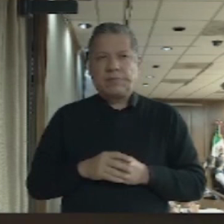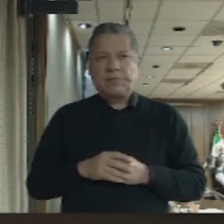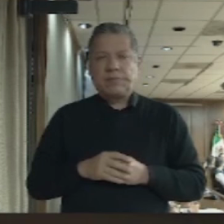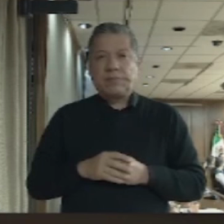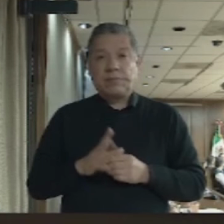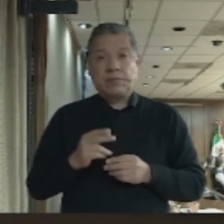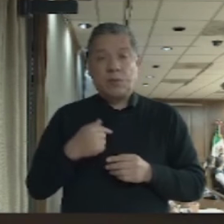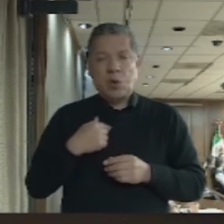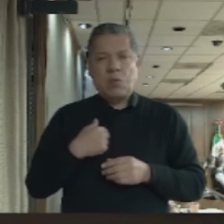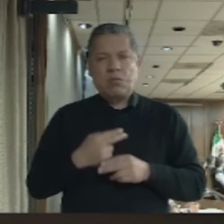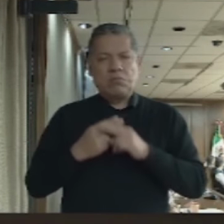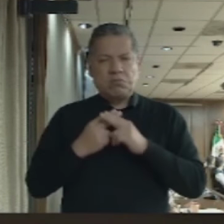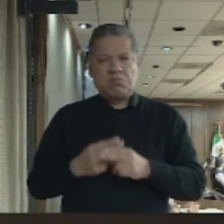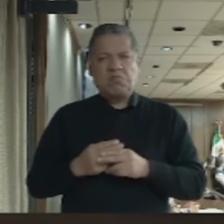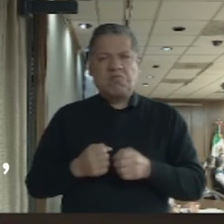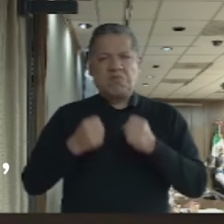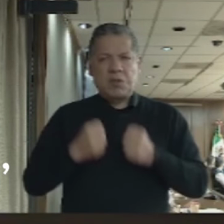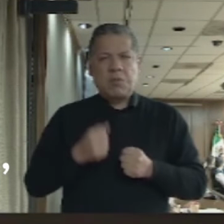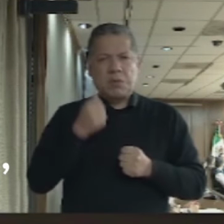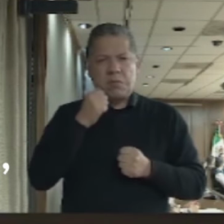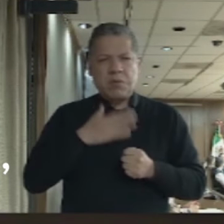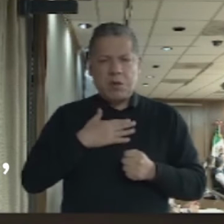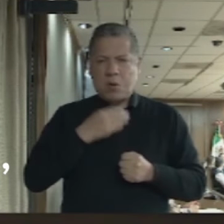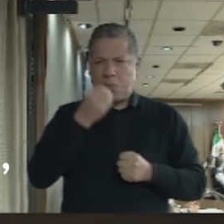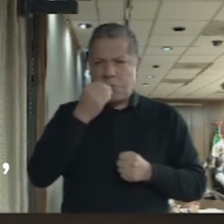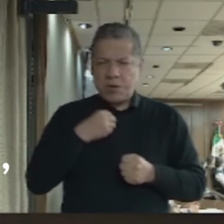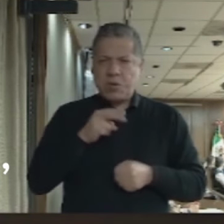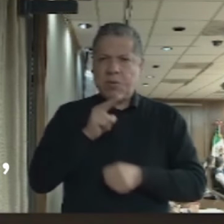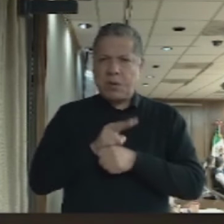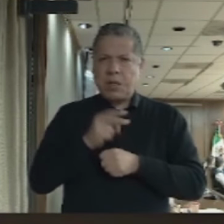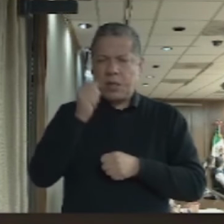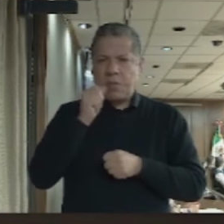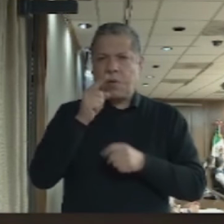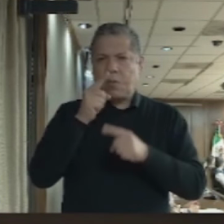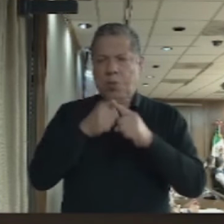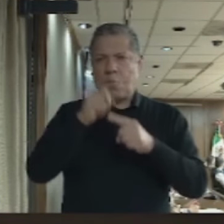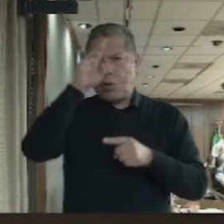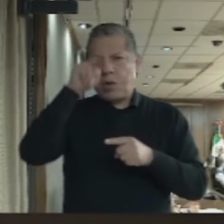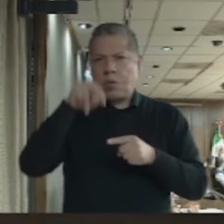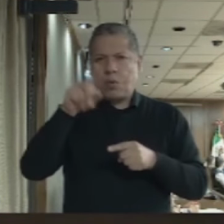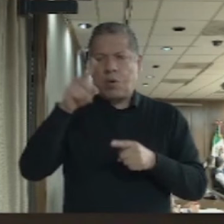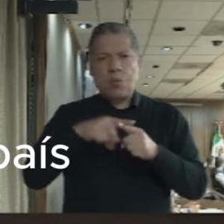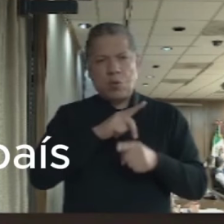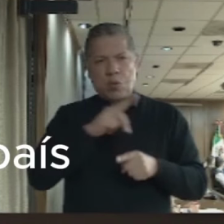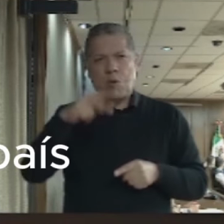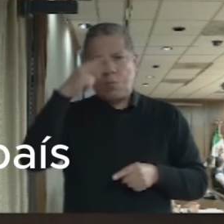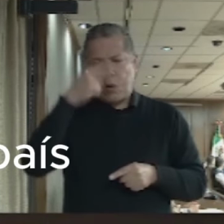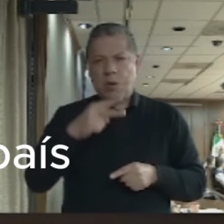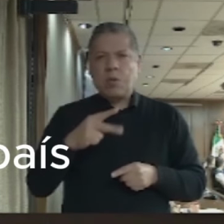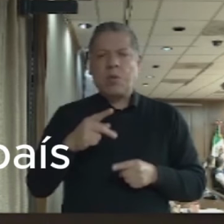Yo mantendré siempre firme y mantengo firme mi compromiso de velar siempre por Monterrey, por Nuevo León y por todo México,